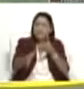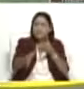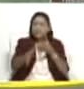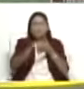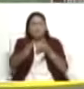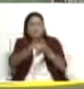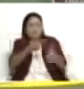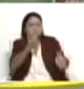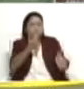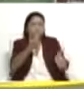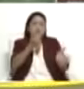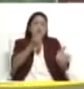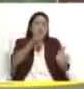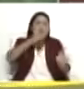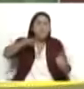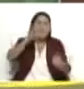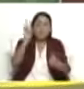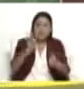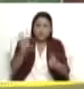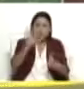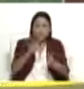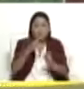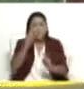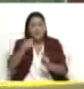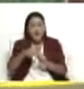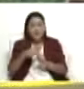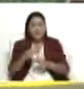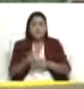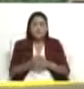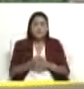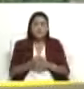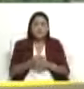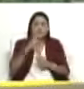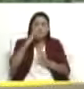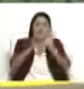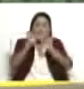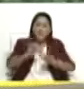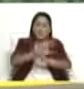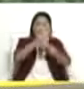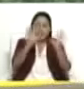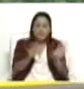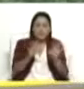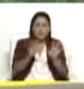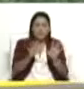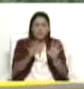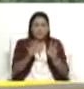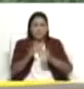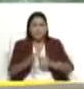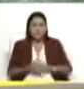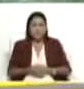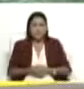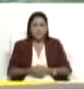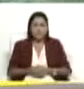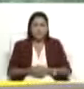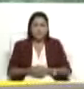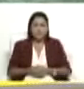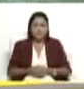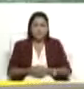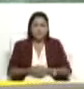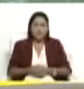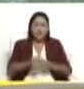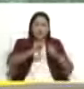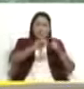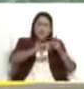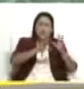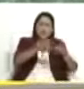el pueblo de Venezuela. Pero hay un indicio. Lo material, como usted nos ha dicho, mi comandante jefe, se recupera.